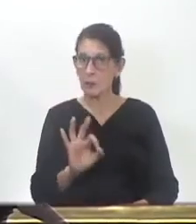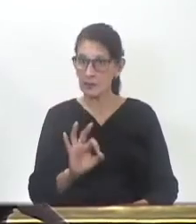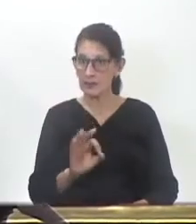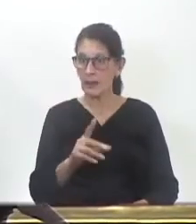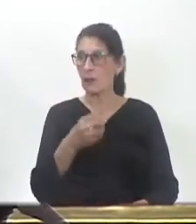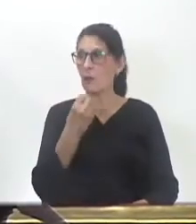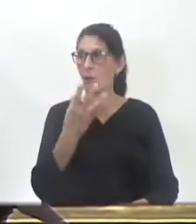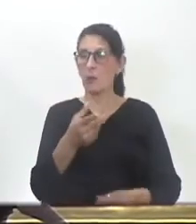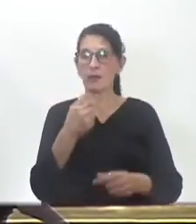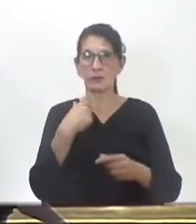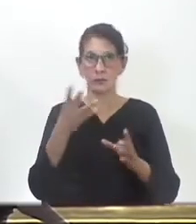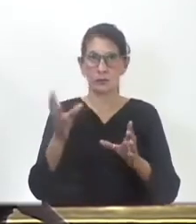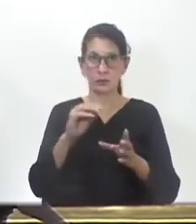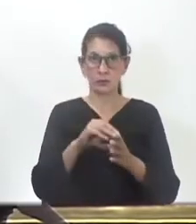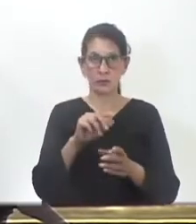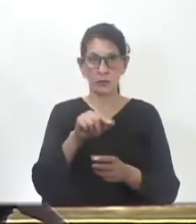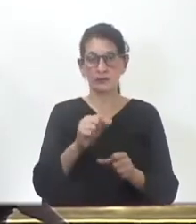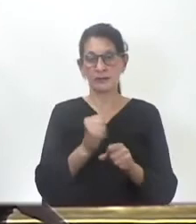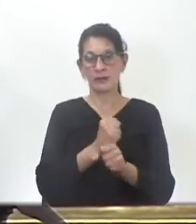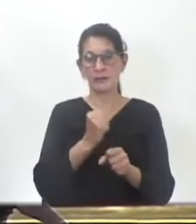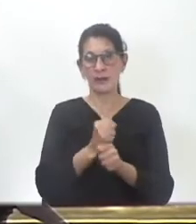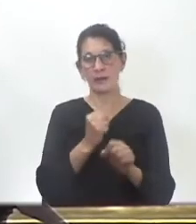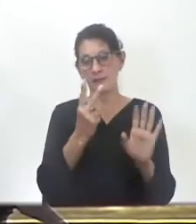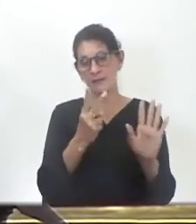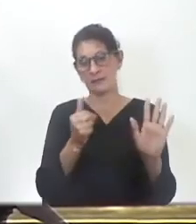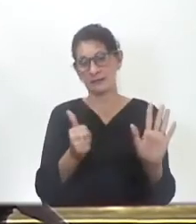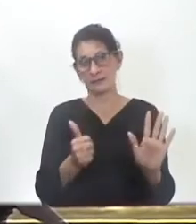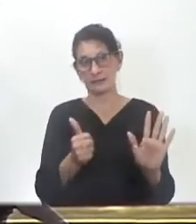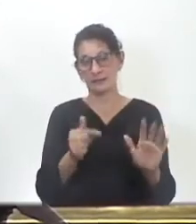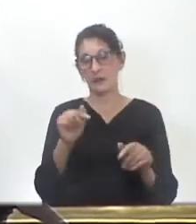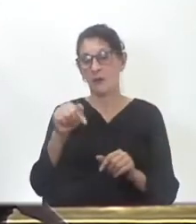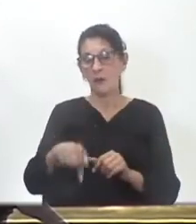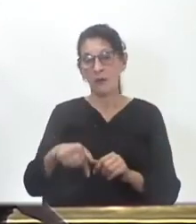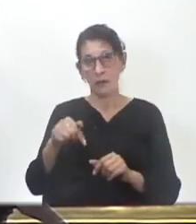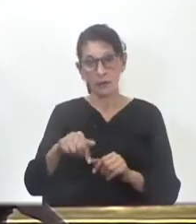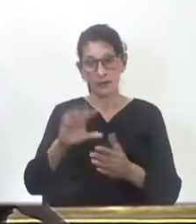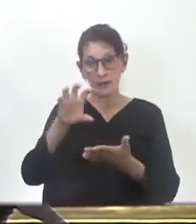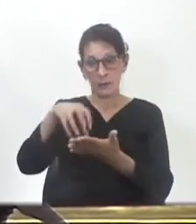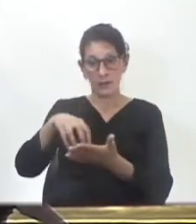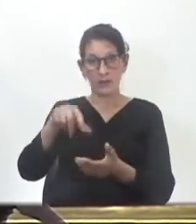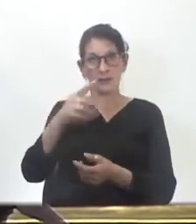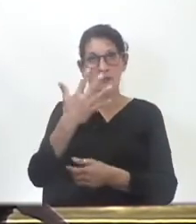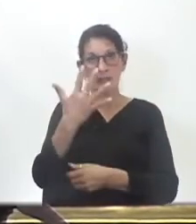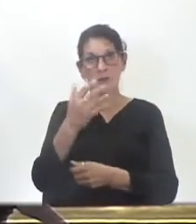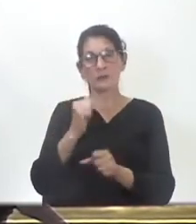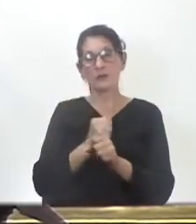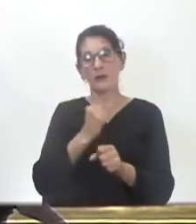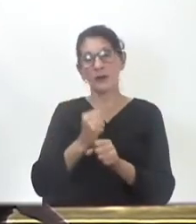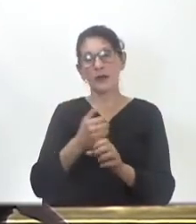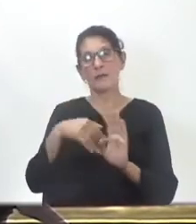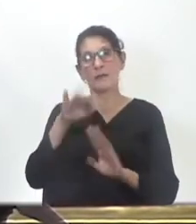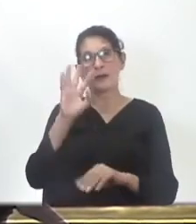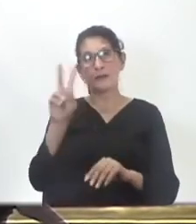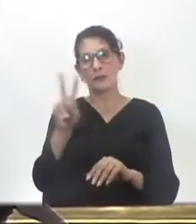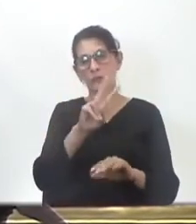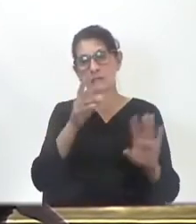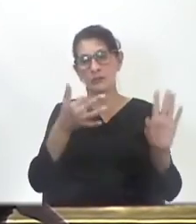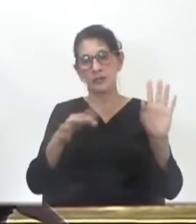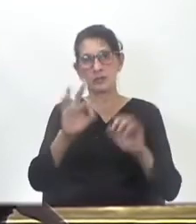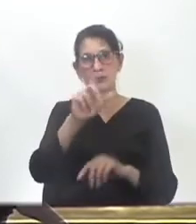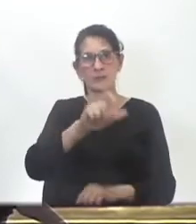unidad 5, trabajaban 26. Hoy, en la unidad 5, trabajan más de 260 personas privadas de